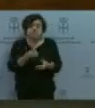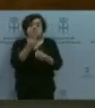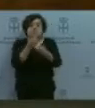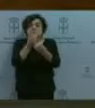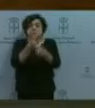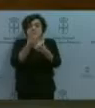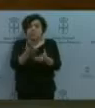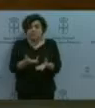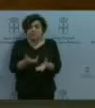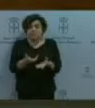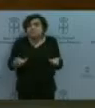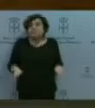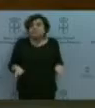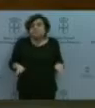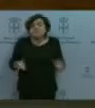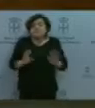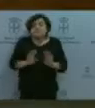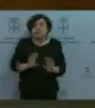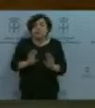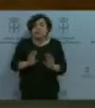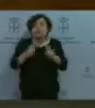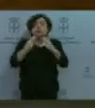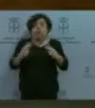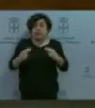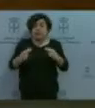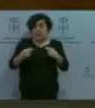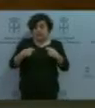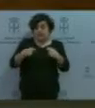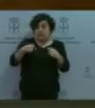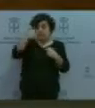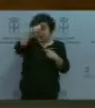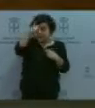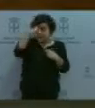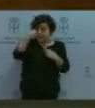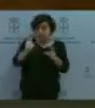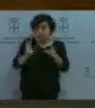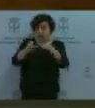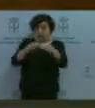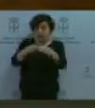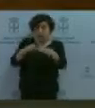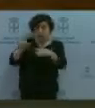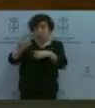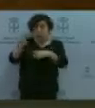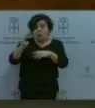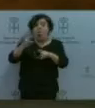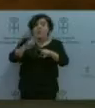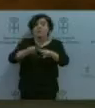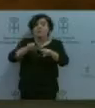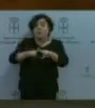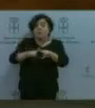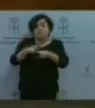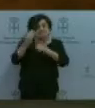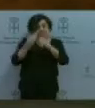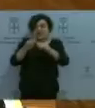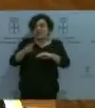el diputado Blanco, que habría visto vulnerados sus derechos, seguramente, viendo que seguramente le gustaría